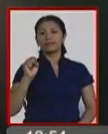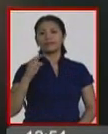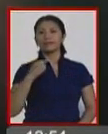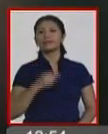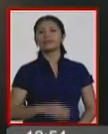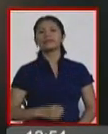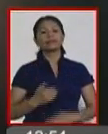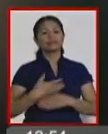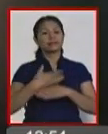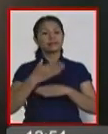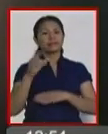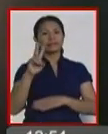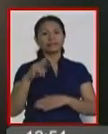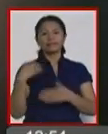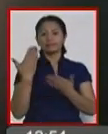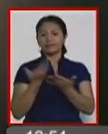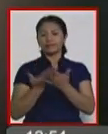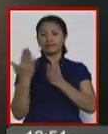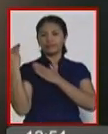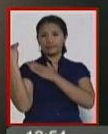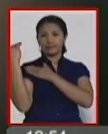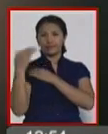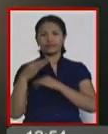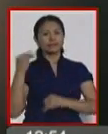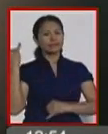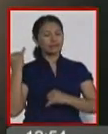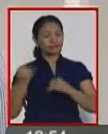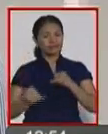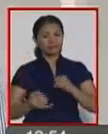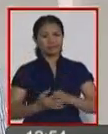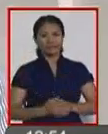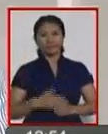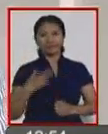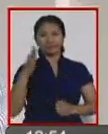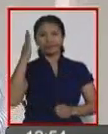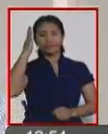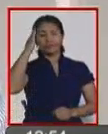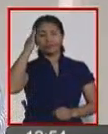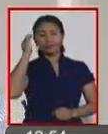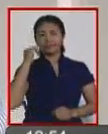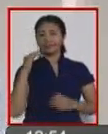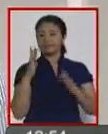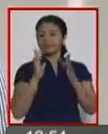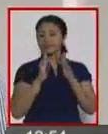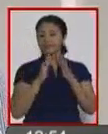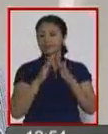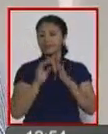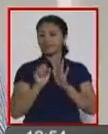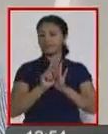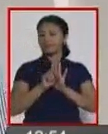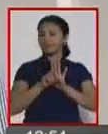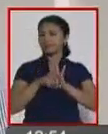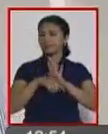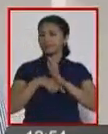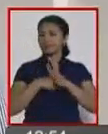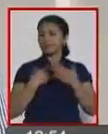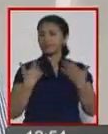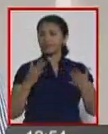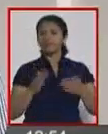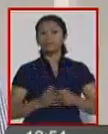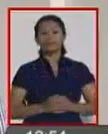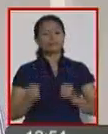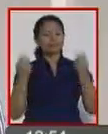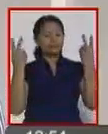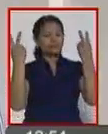día viernes el cuerpo esté en la capital cruceña. Y lo último que hemos conocido, que no hemos tenido un contacto directo en las últimas horas, es que